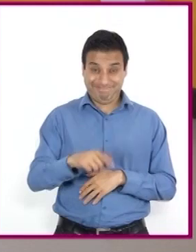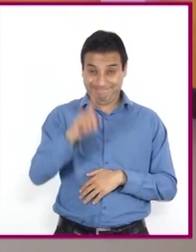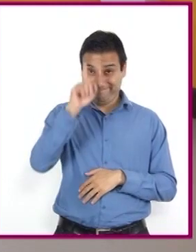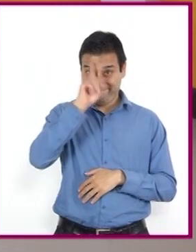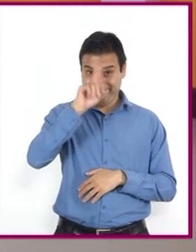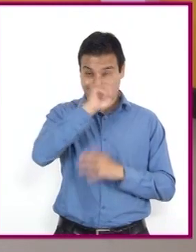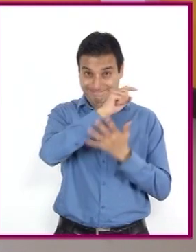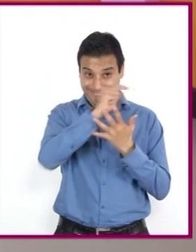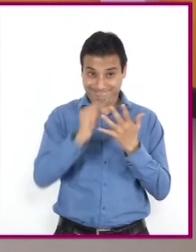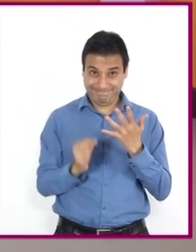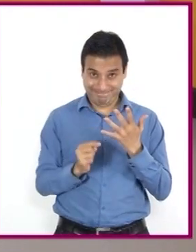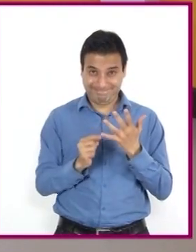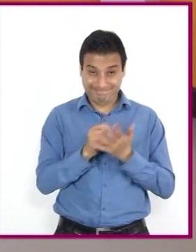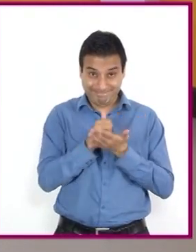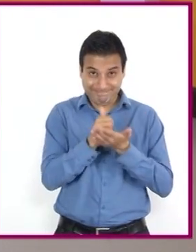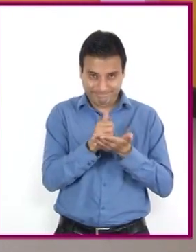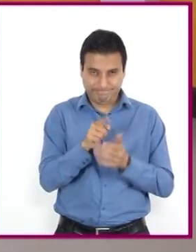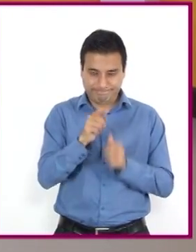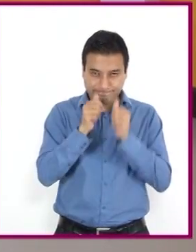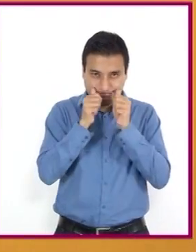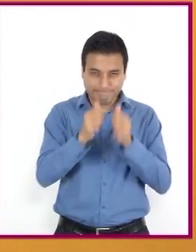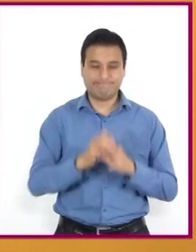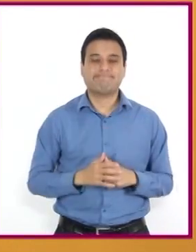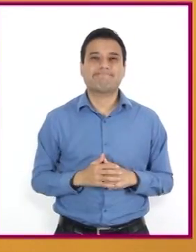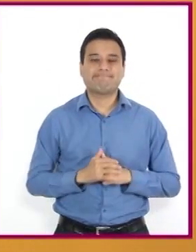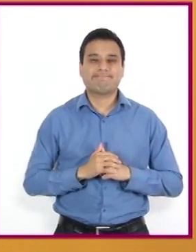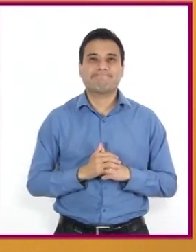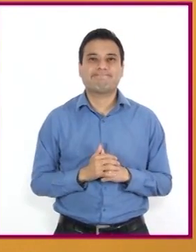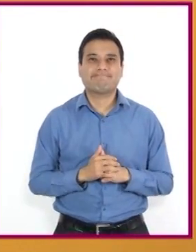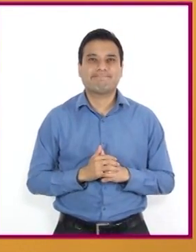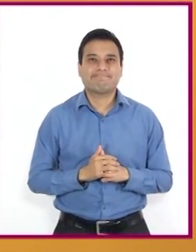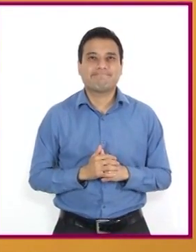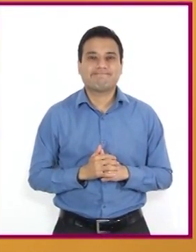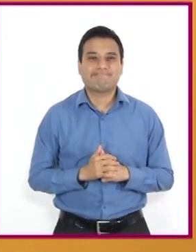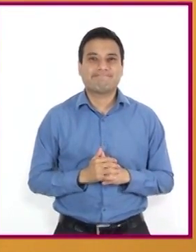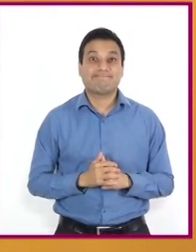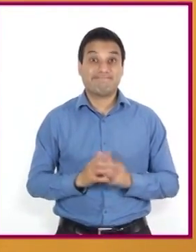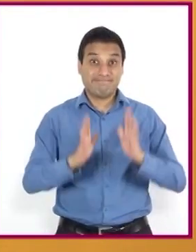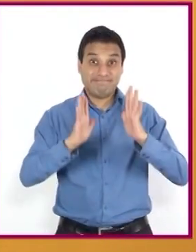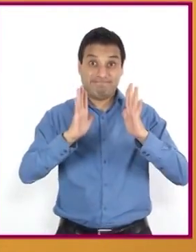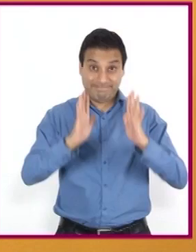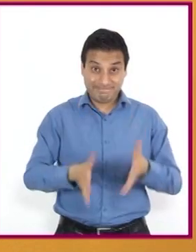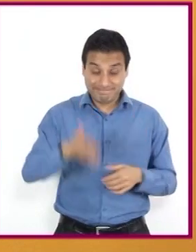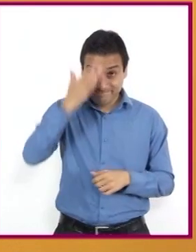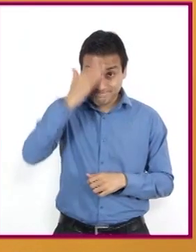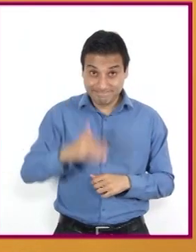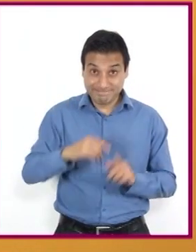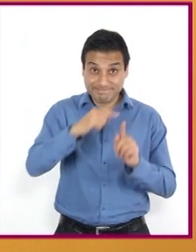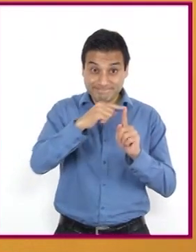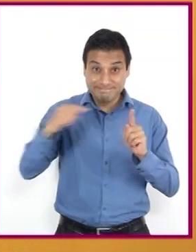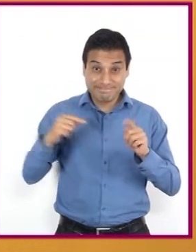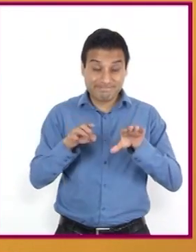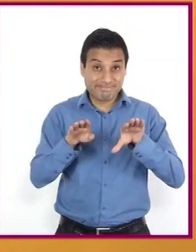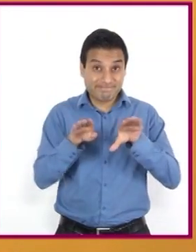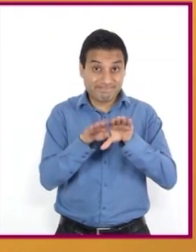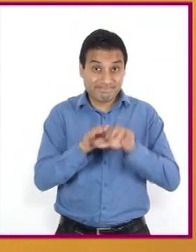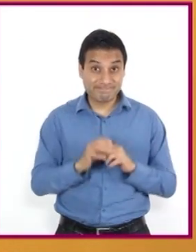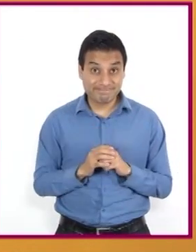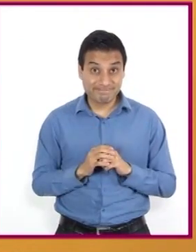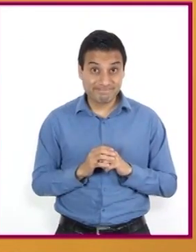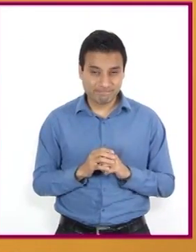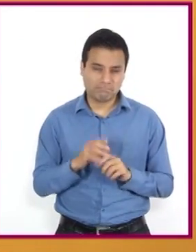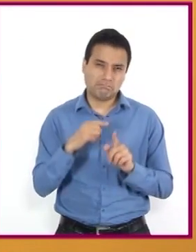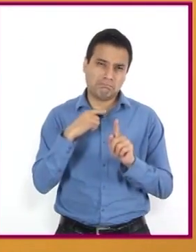para realizar una división de números enteros. Ahora que ya saben cómo dividir dos números enteros, ya